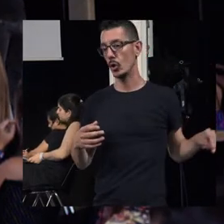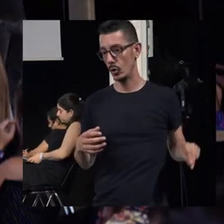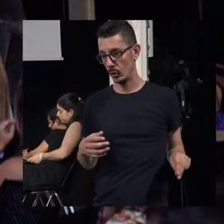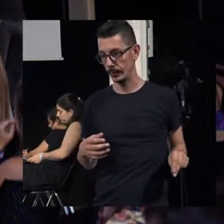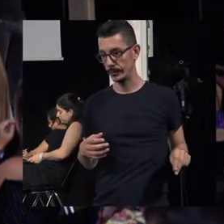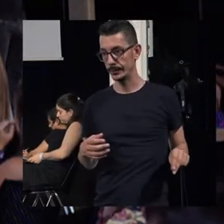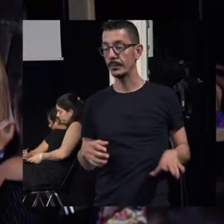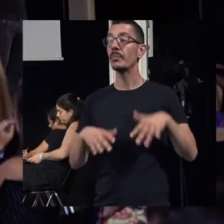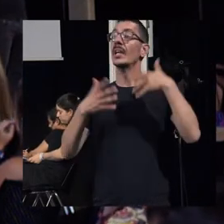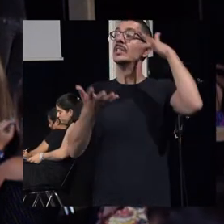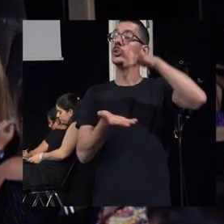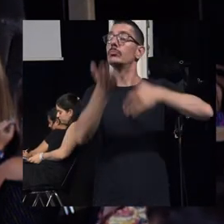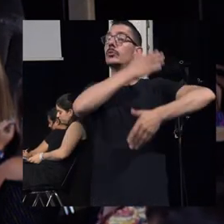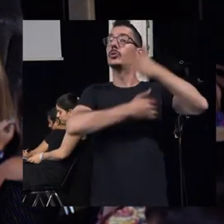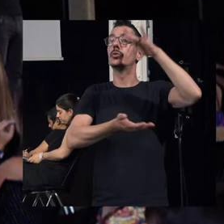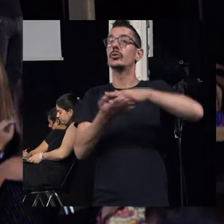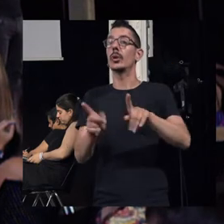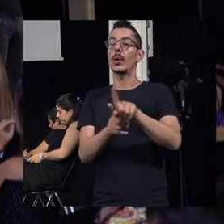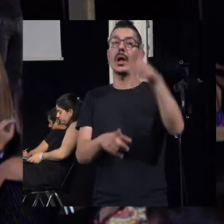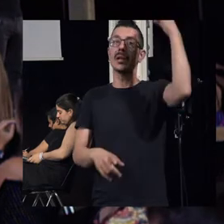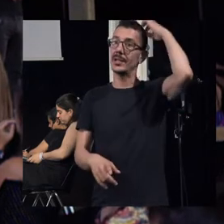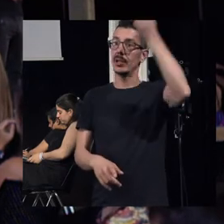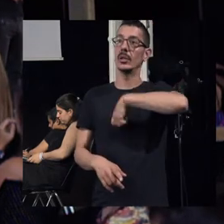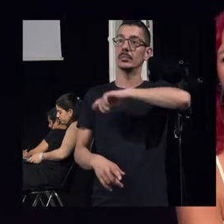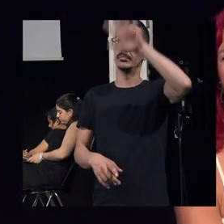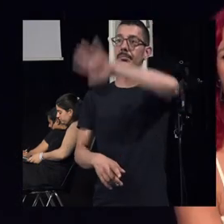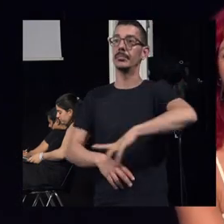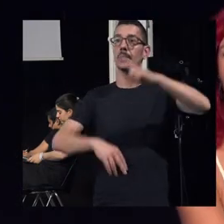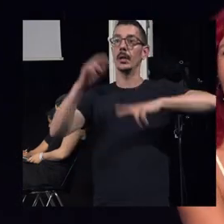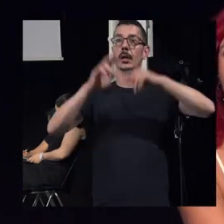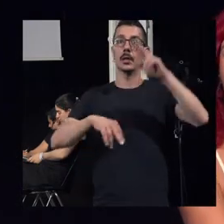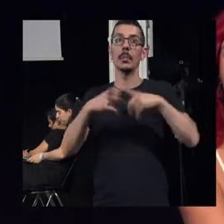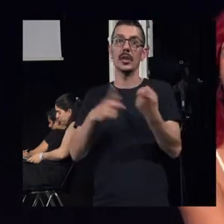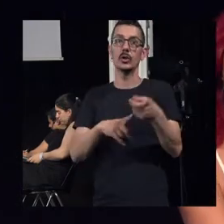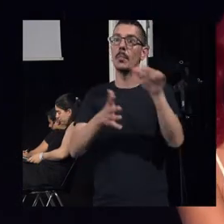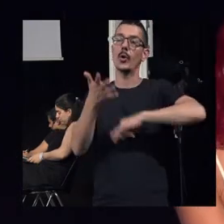España, también fue un proyecto de supremacía